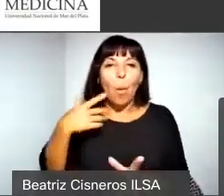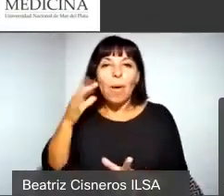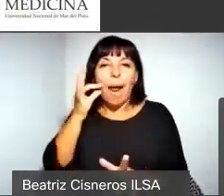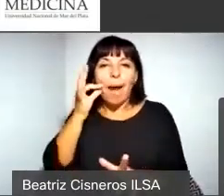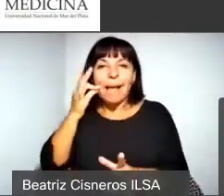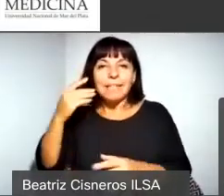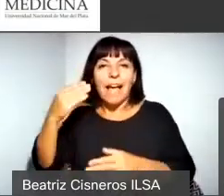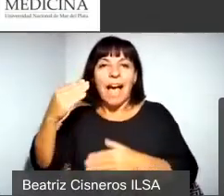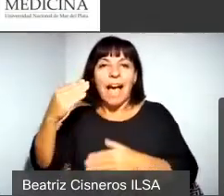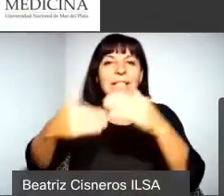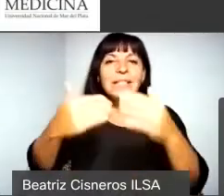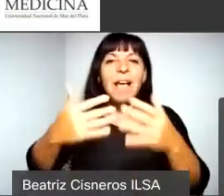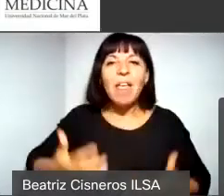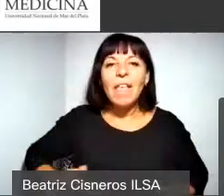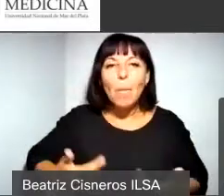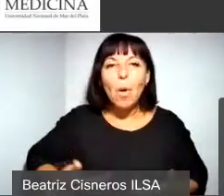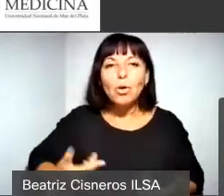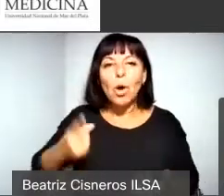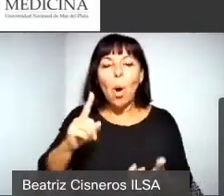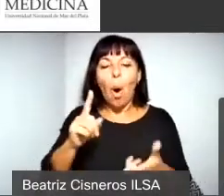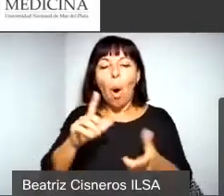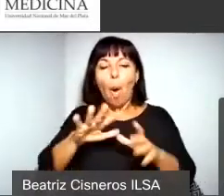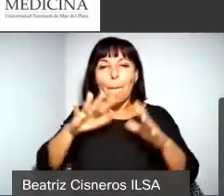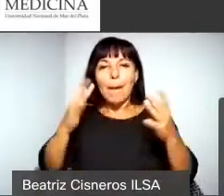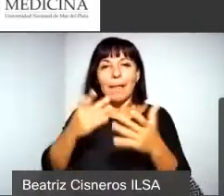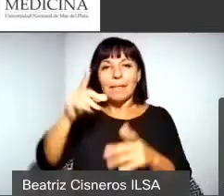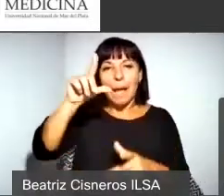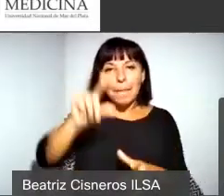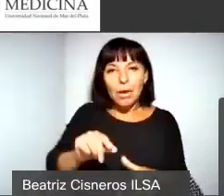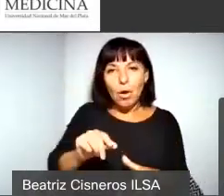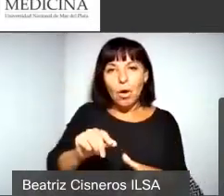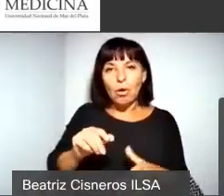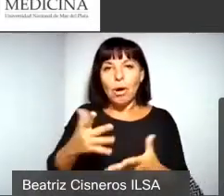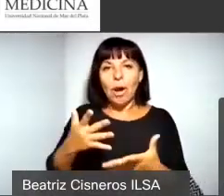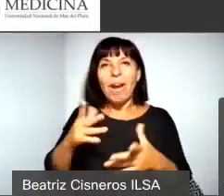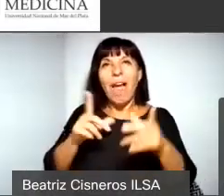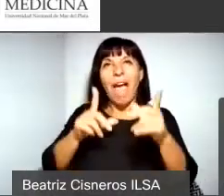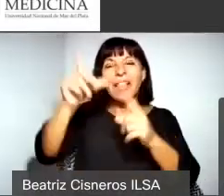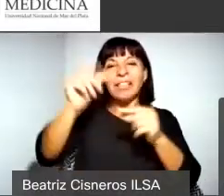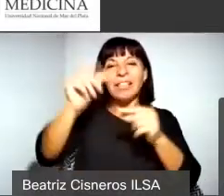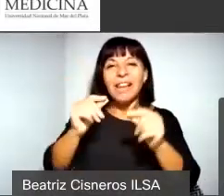planeta menor, de una estrella muy promedio, pero podemos entender